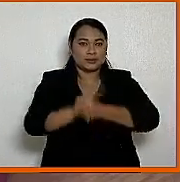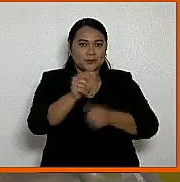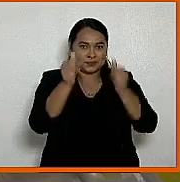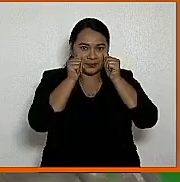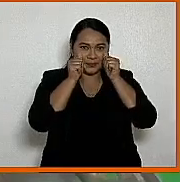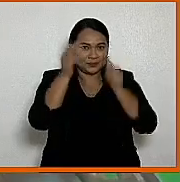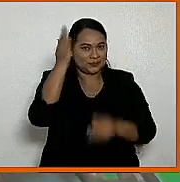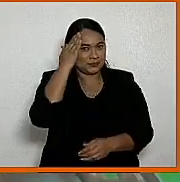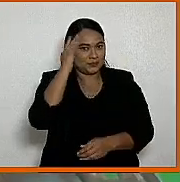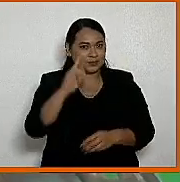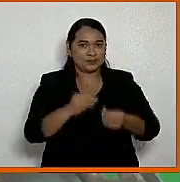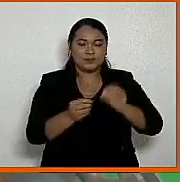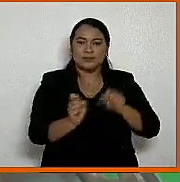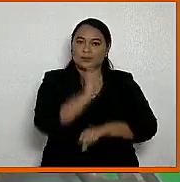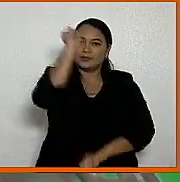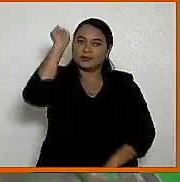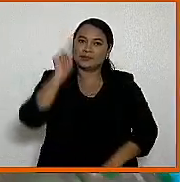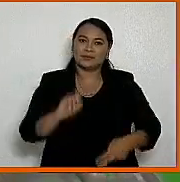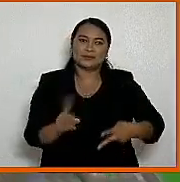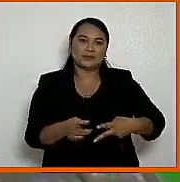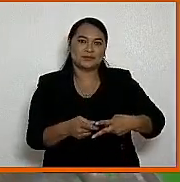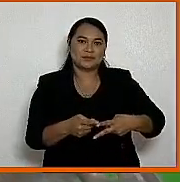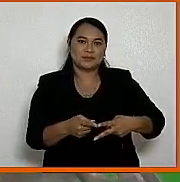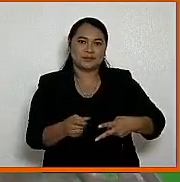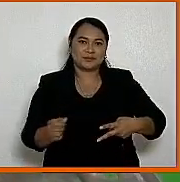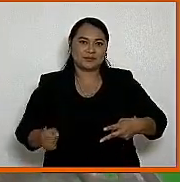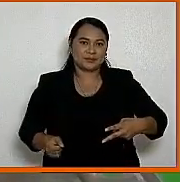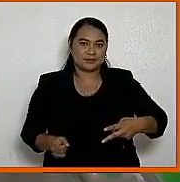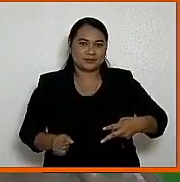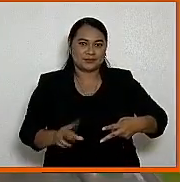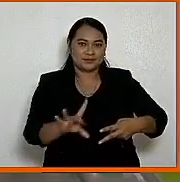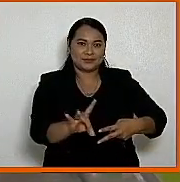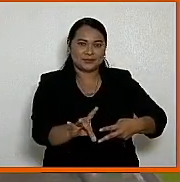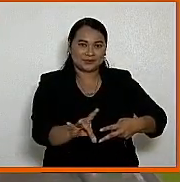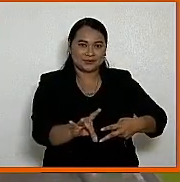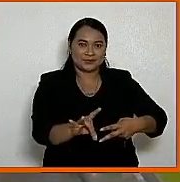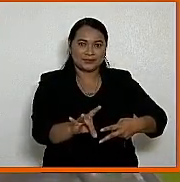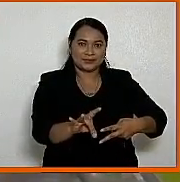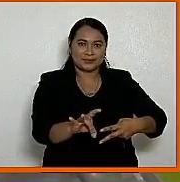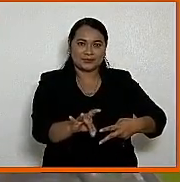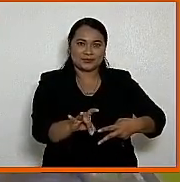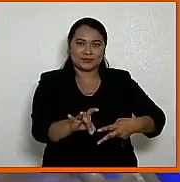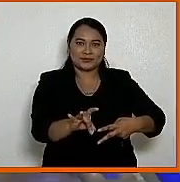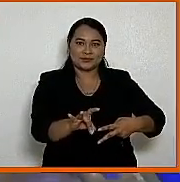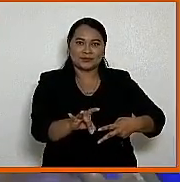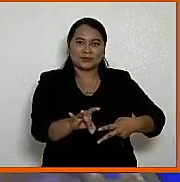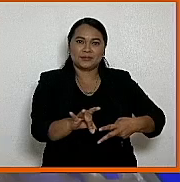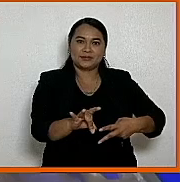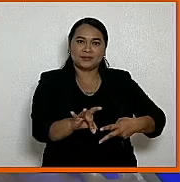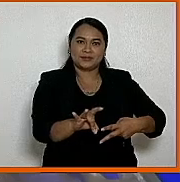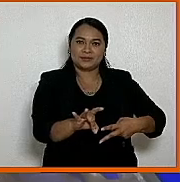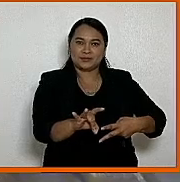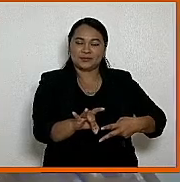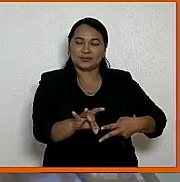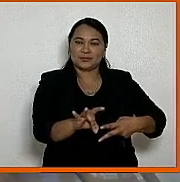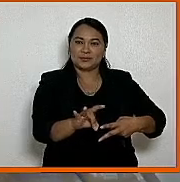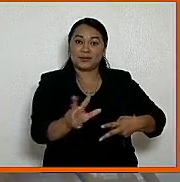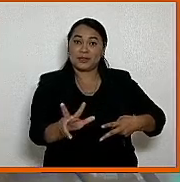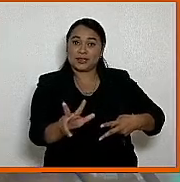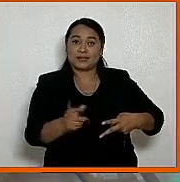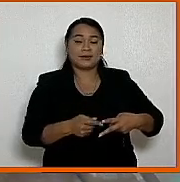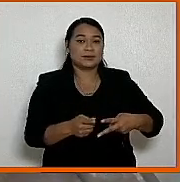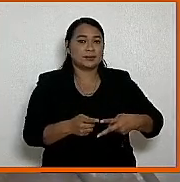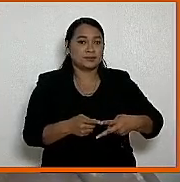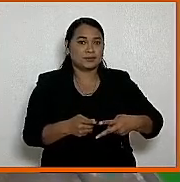número ganador en premiados es el 8, segundo dígito. Este es el 3,